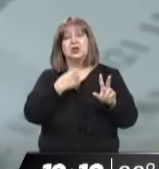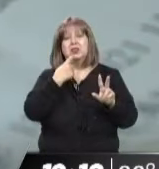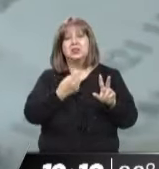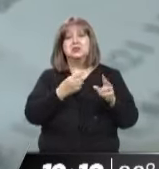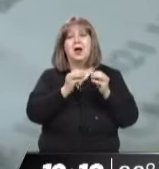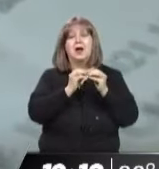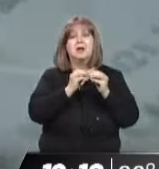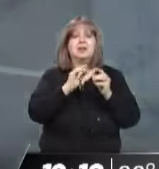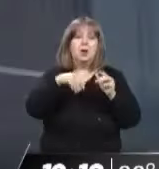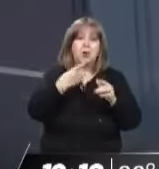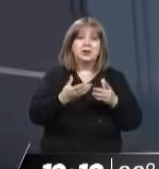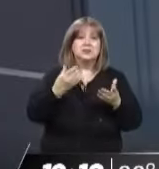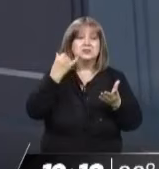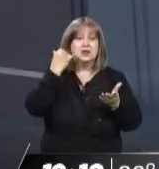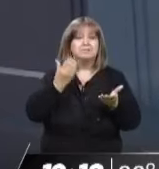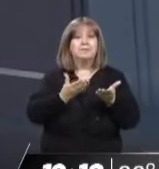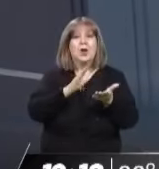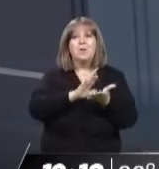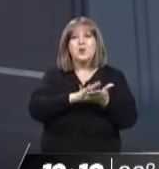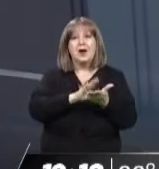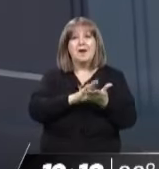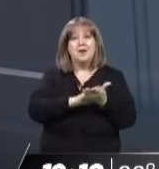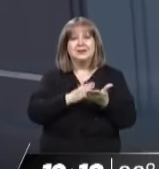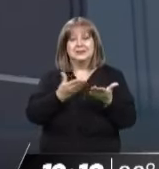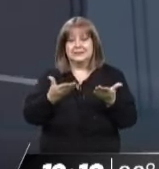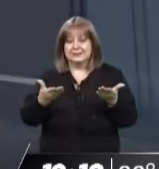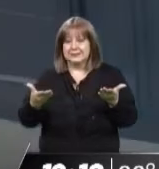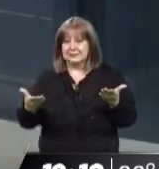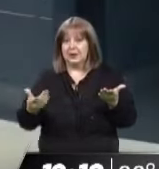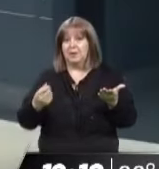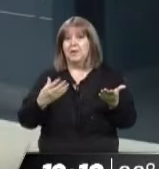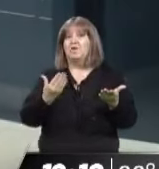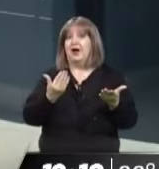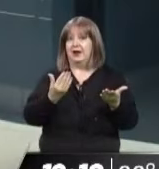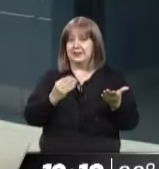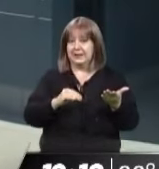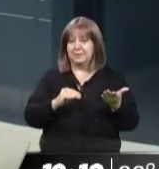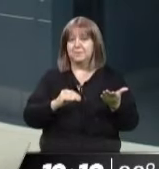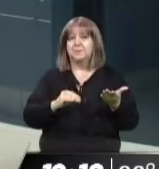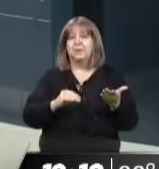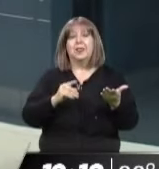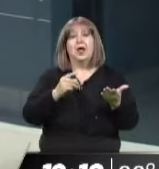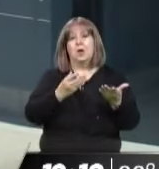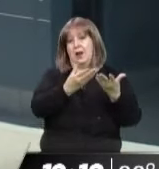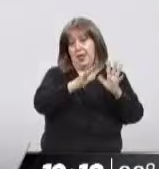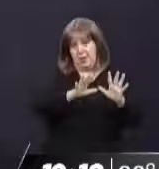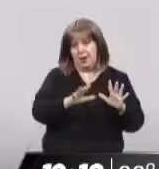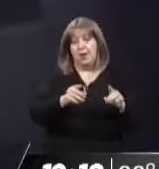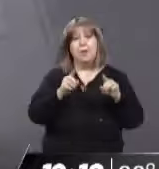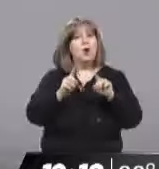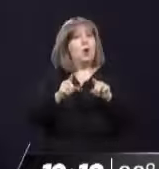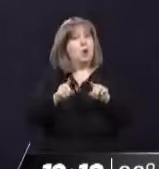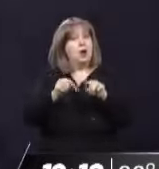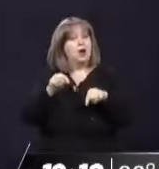prisión preventiva por no contar con pruebas contundentes contra ellos, aunque siguen ligados a la investigación.